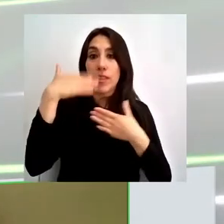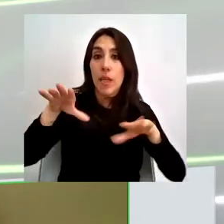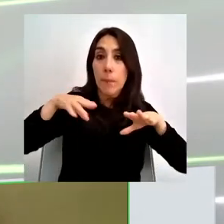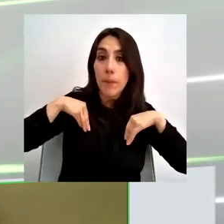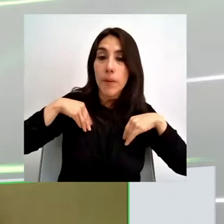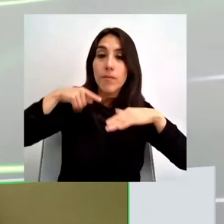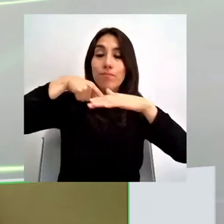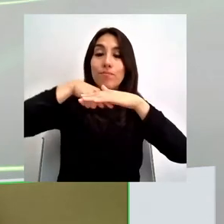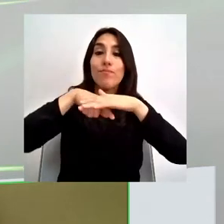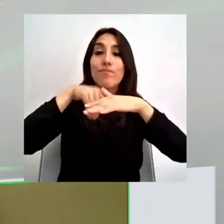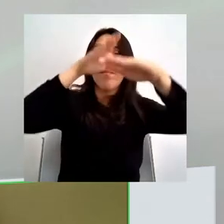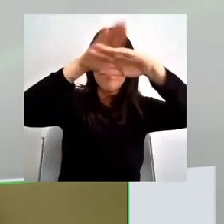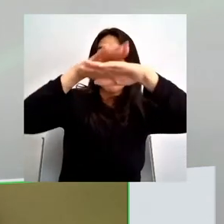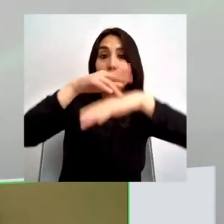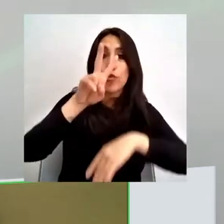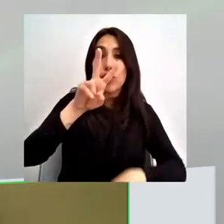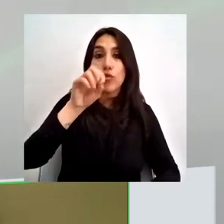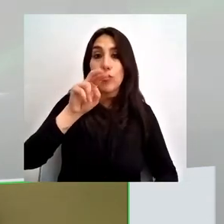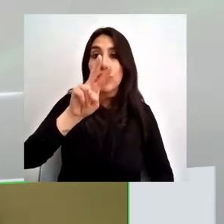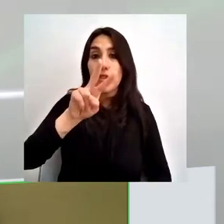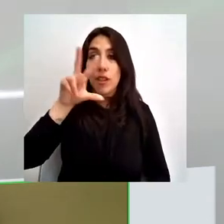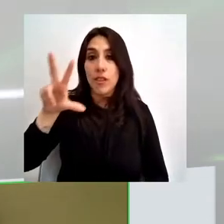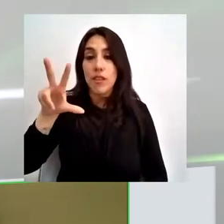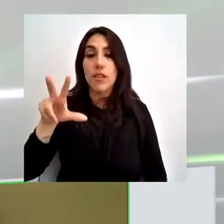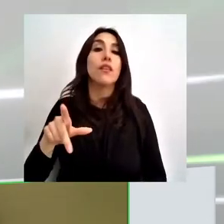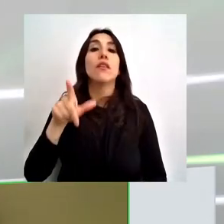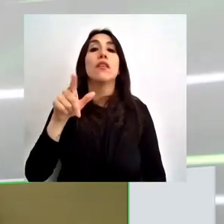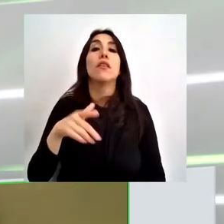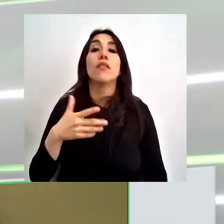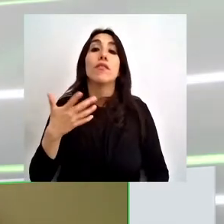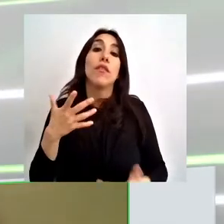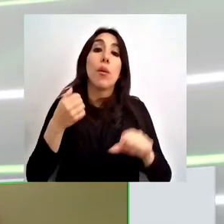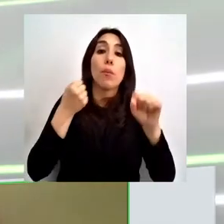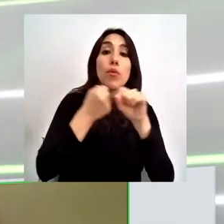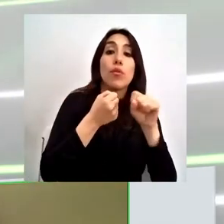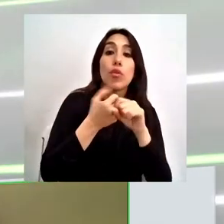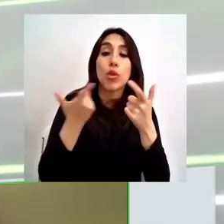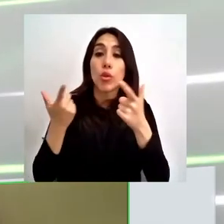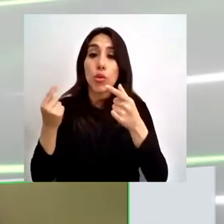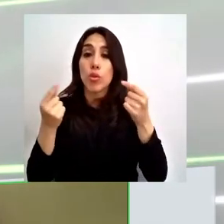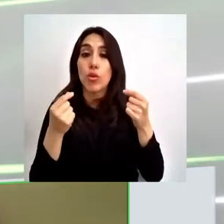poder apoyarlos en la realización del evento en chile